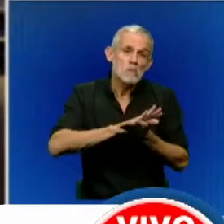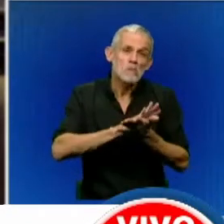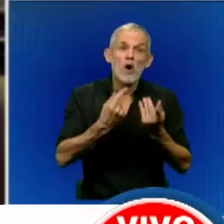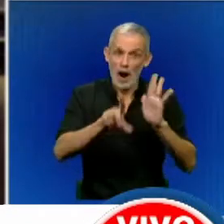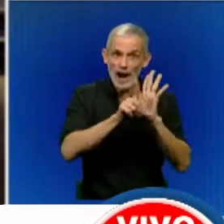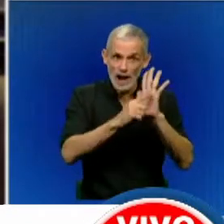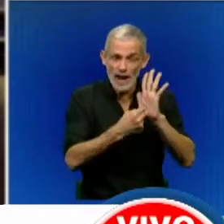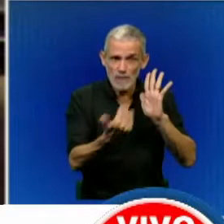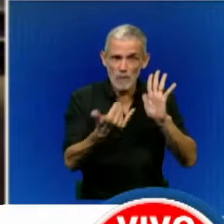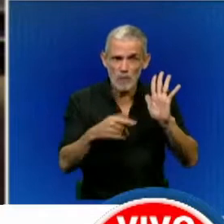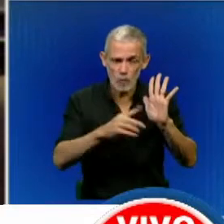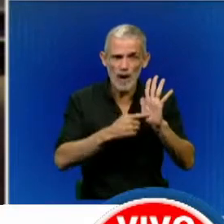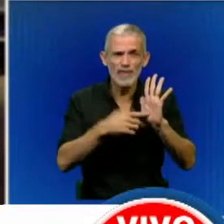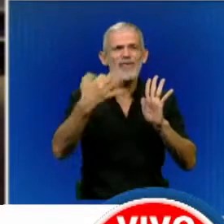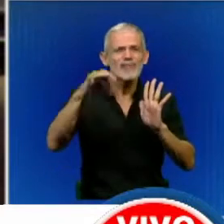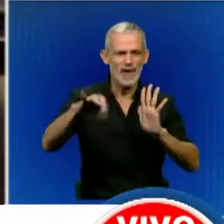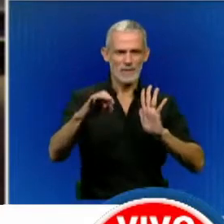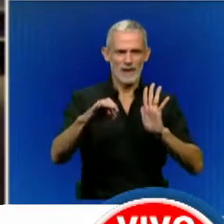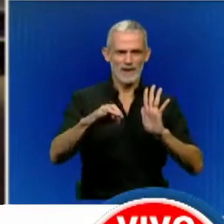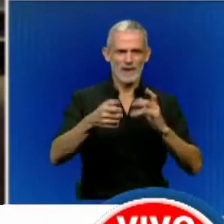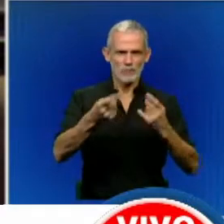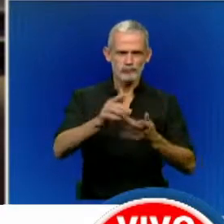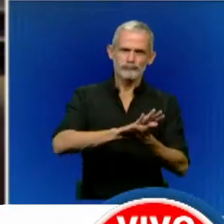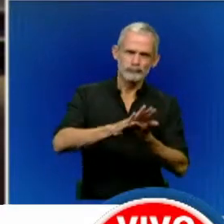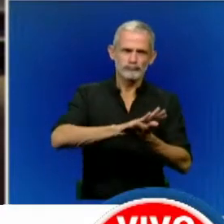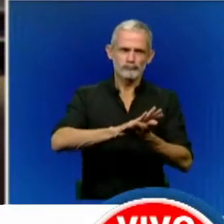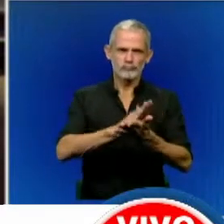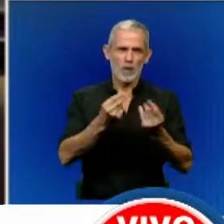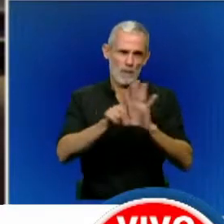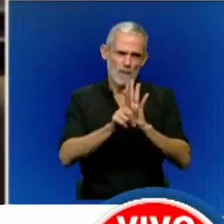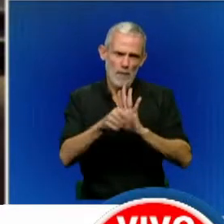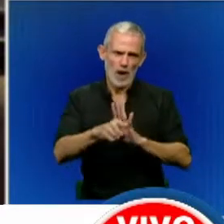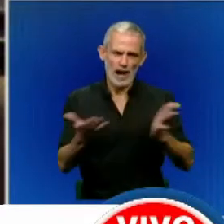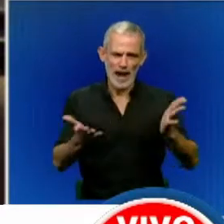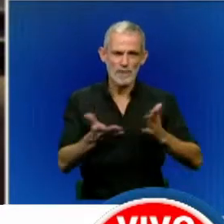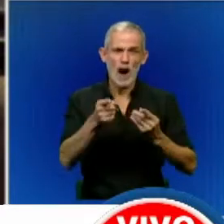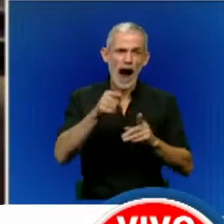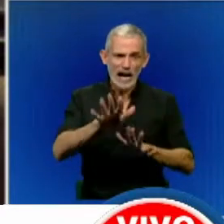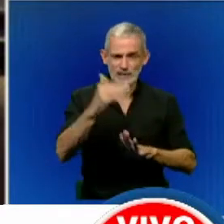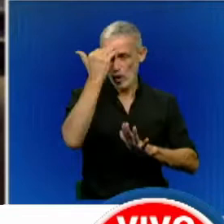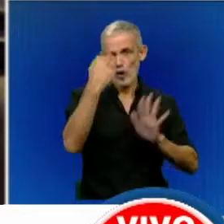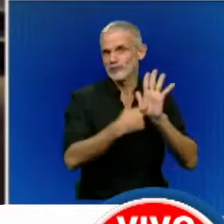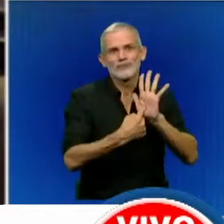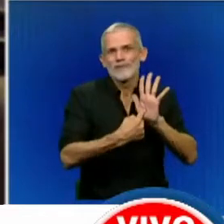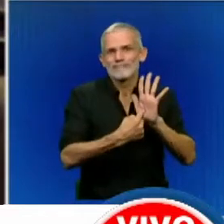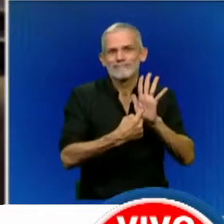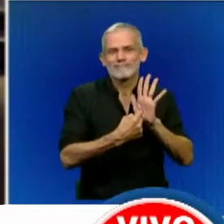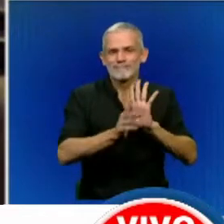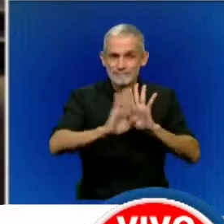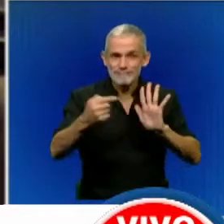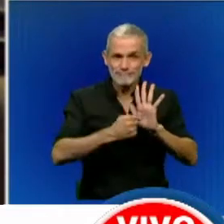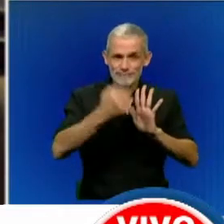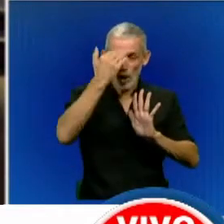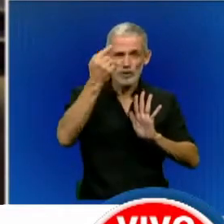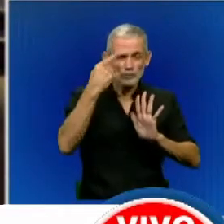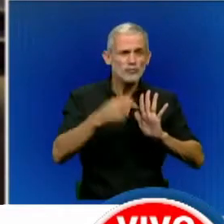ley. Se pueden y se deben tratar por ley, porque así lo dice la Constitución, porque así lo dicen